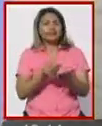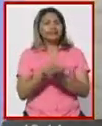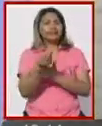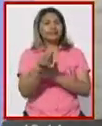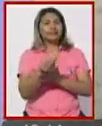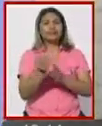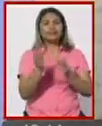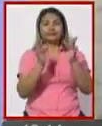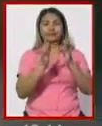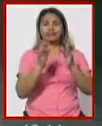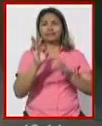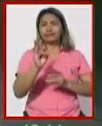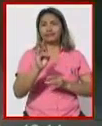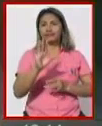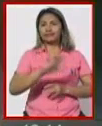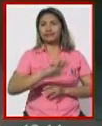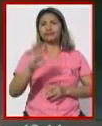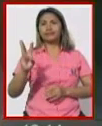aspirador, contactarse al número